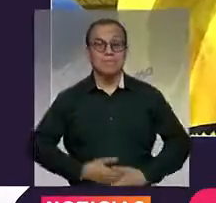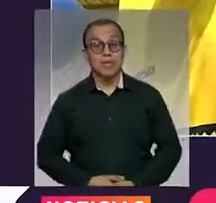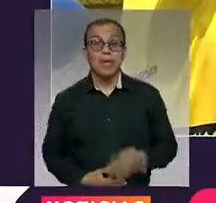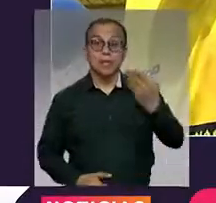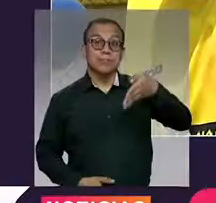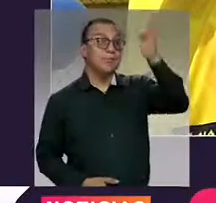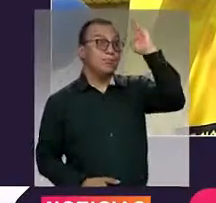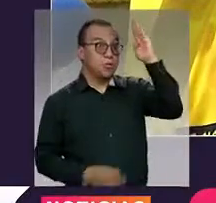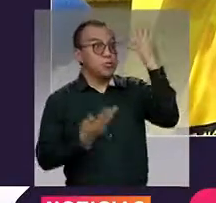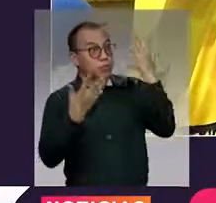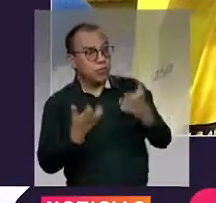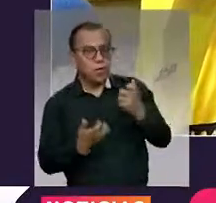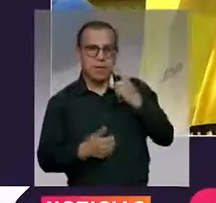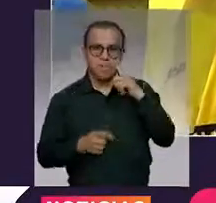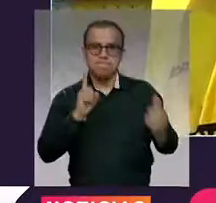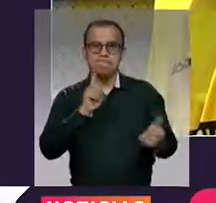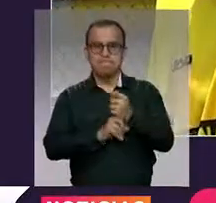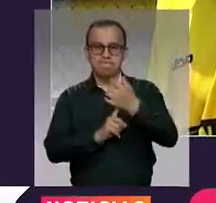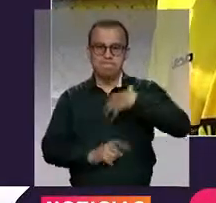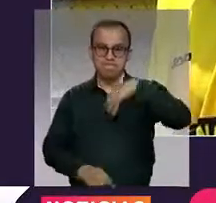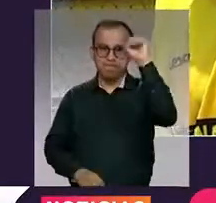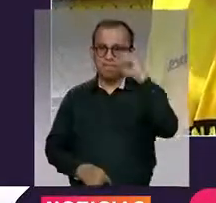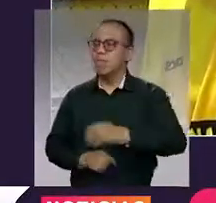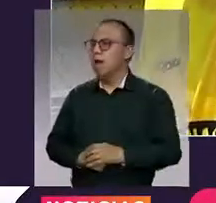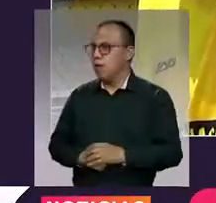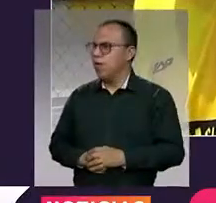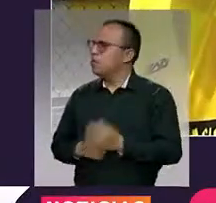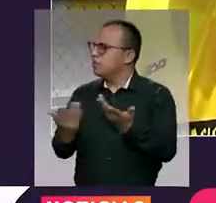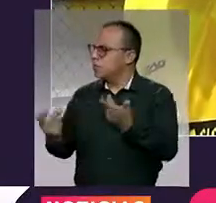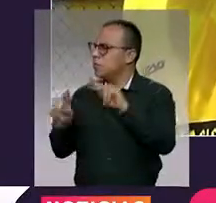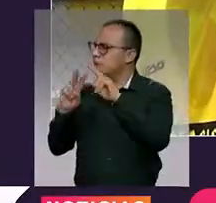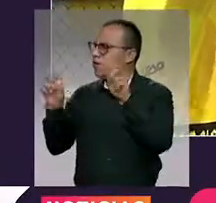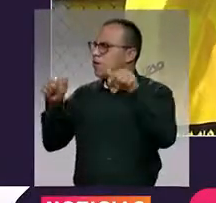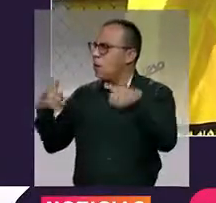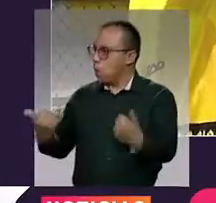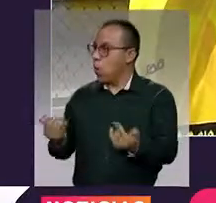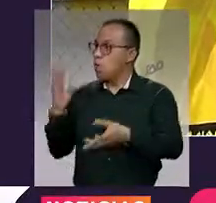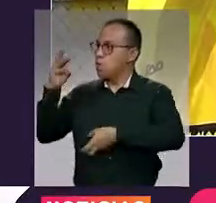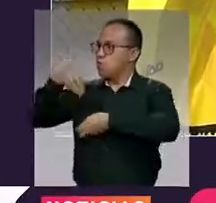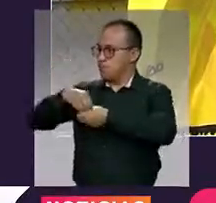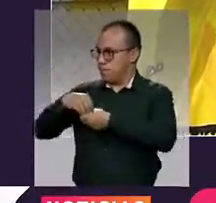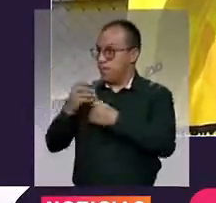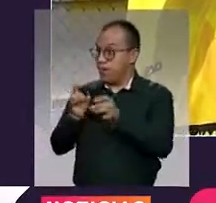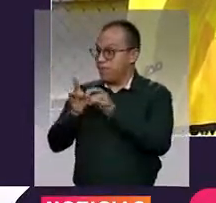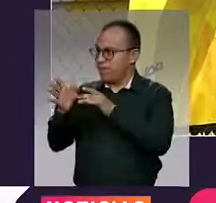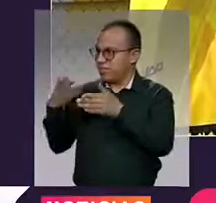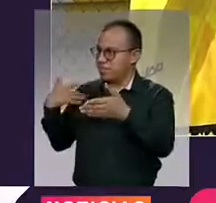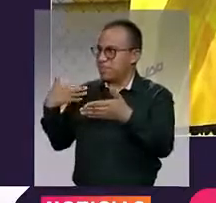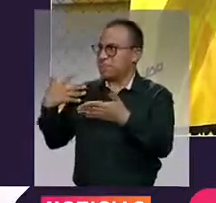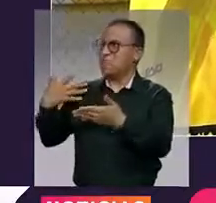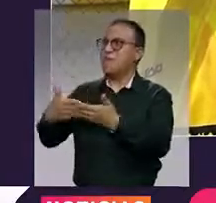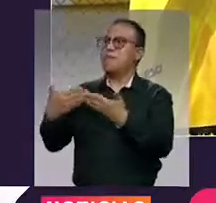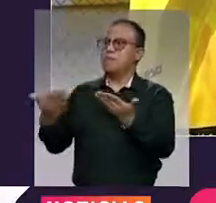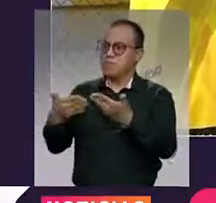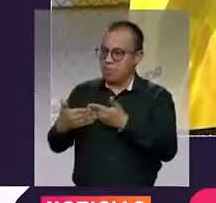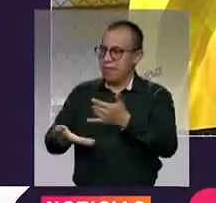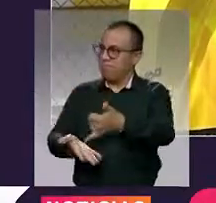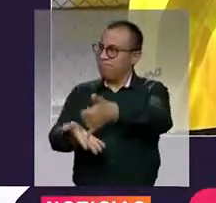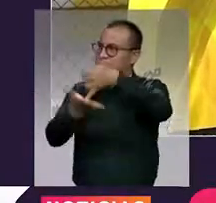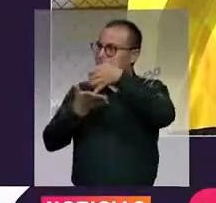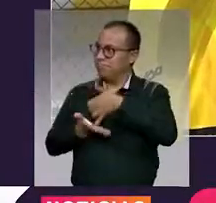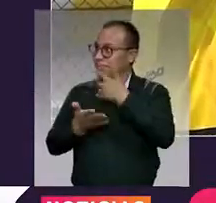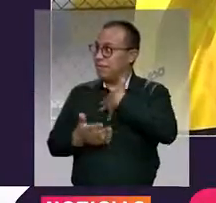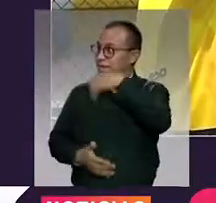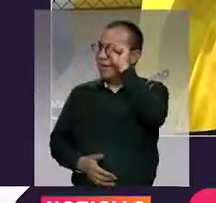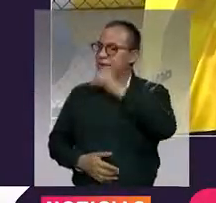Dios quiere se nos dan los resultados y somos campeones. Bueno, Camilo, a propósito de eso, llegan con vida a la última fecha. ¿Cómo ven las opciones de quedarse con el título del torneo del